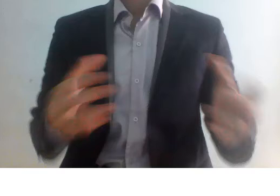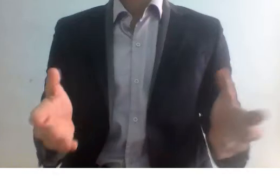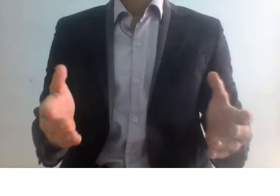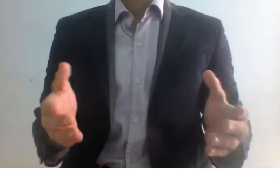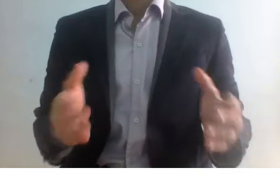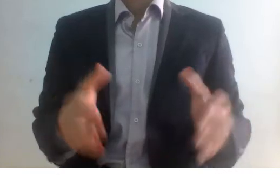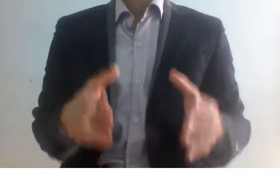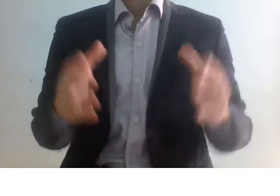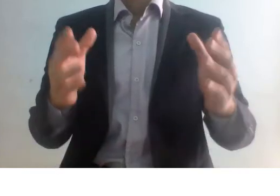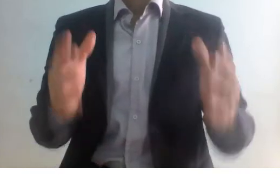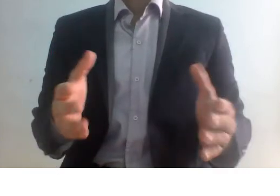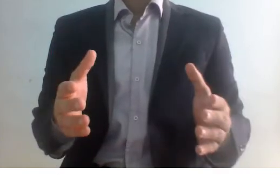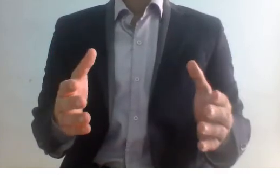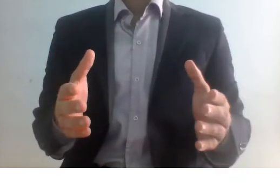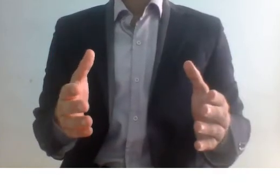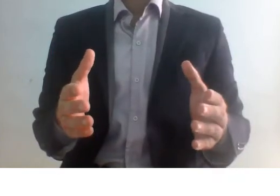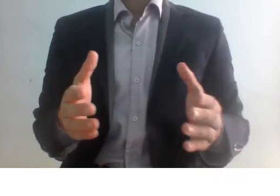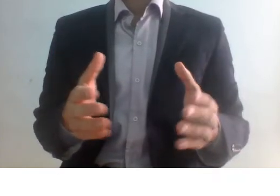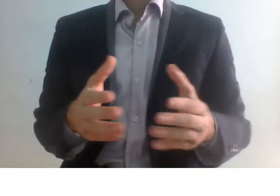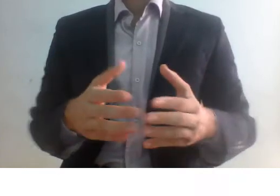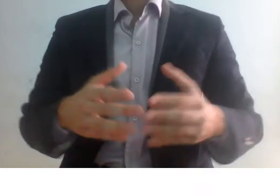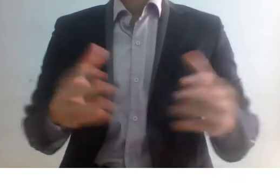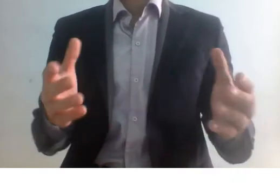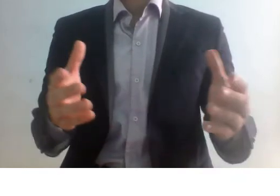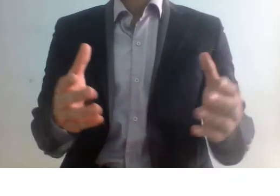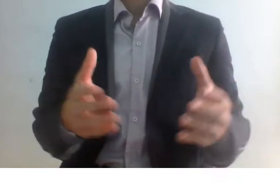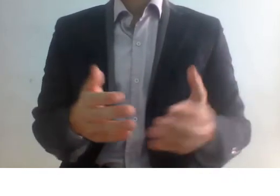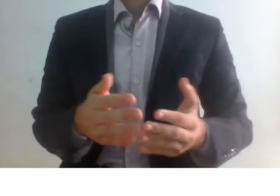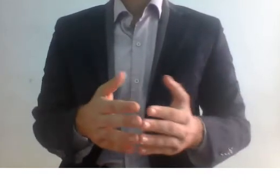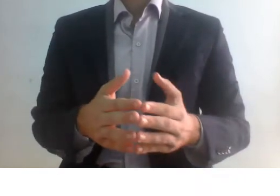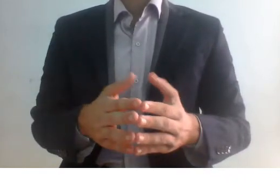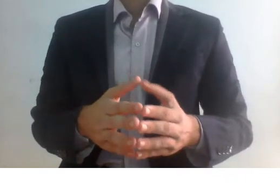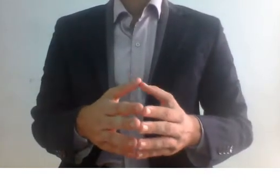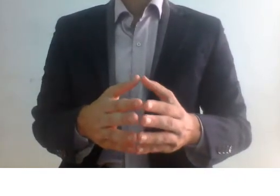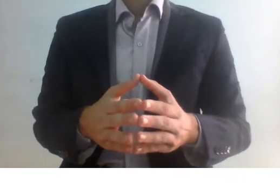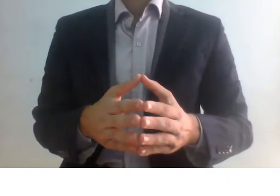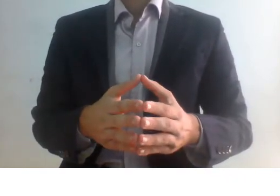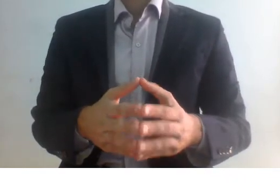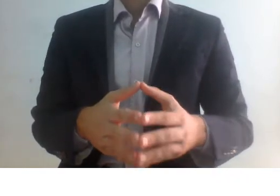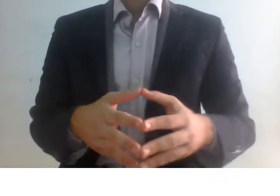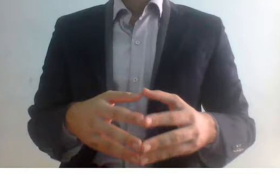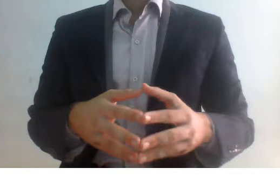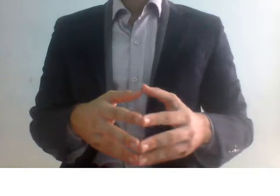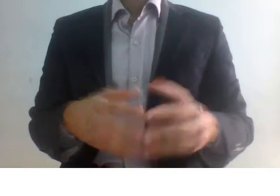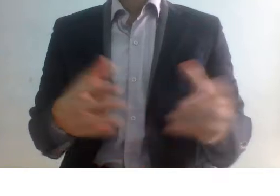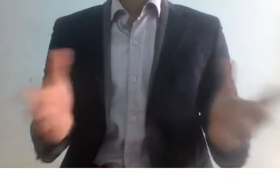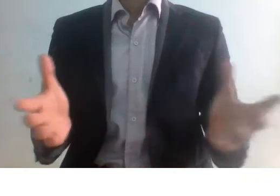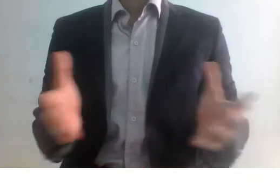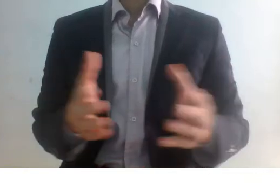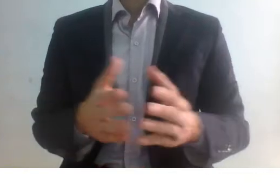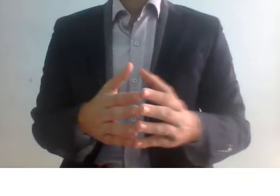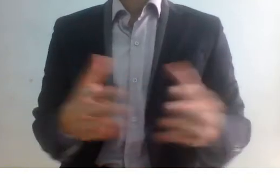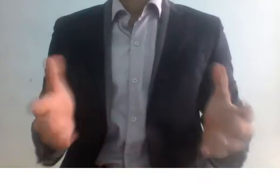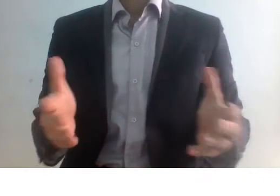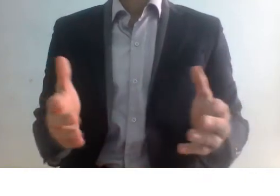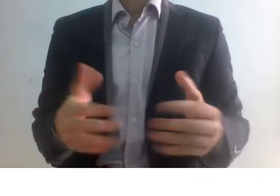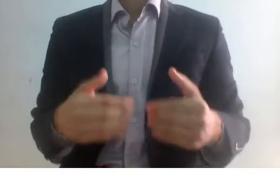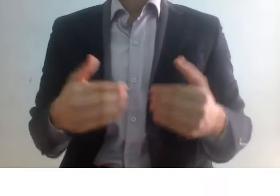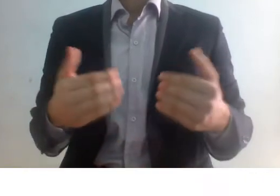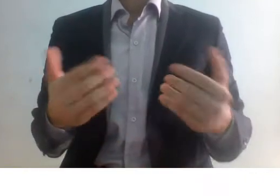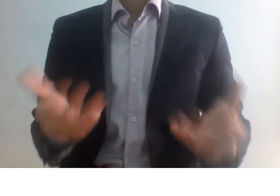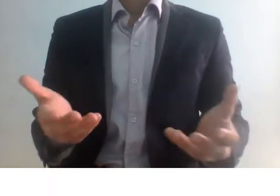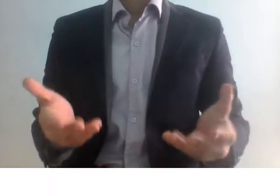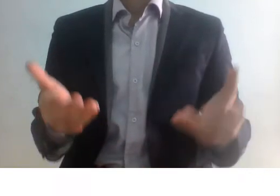llamó Sí por México o sí por la corrupción, creo que se llamaba así, Sí por la corrupción, Sí por la corrupción en México, creo que se llamaba de esa